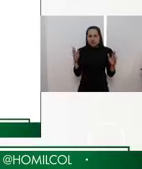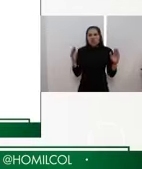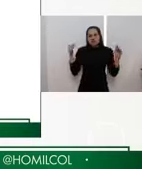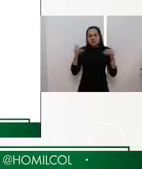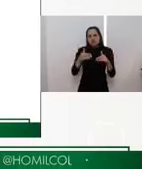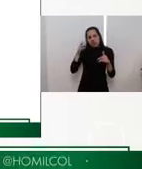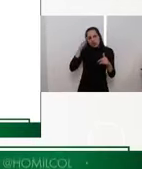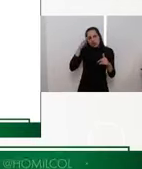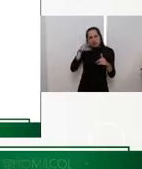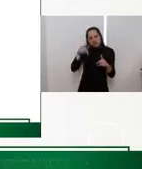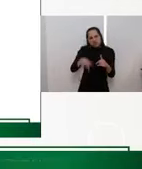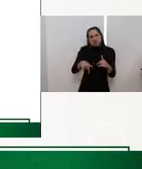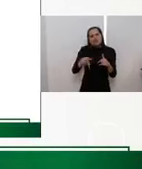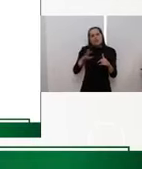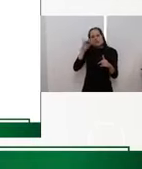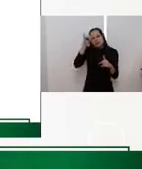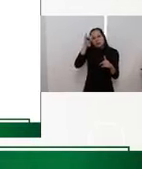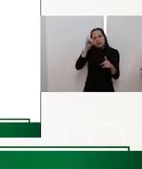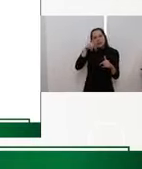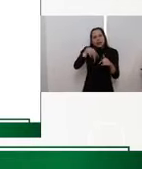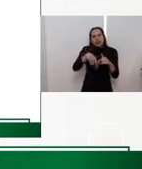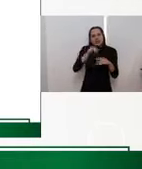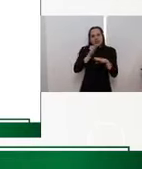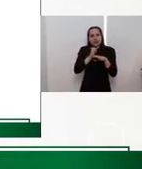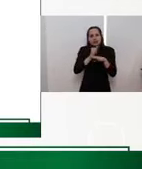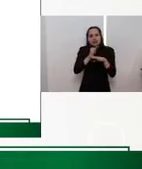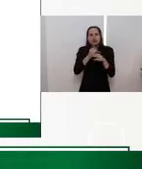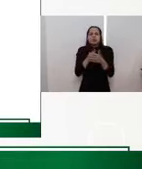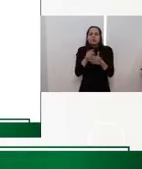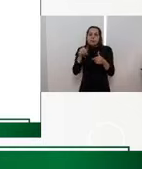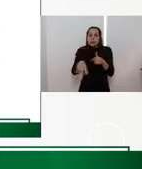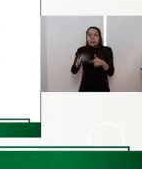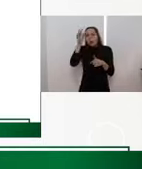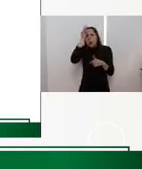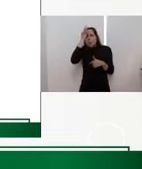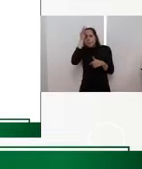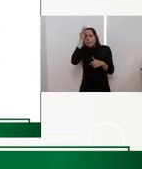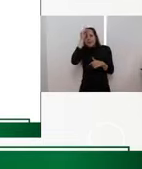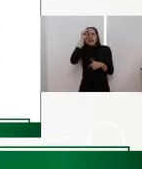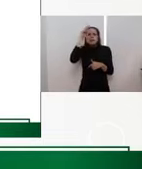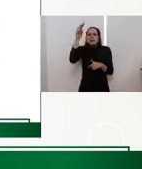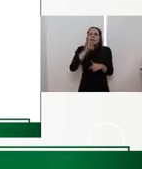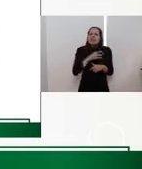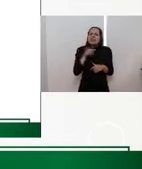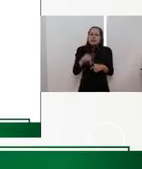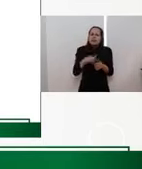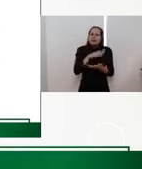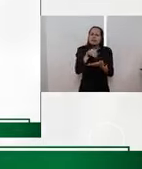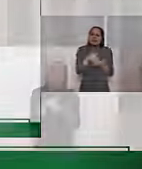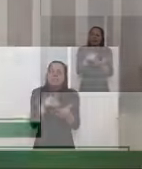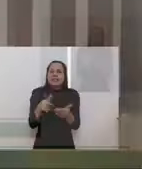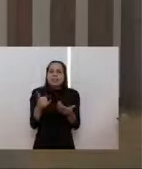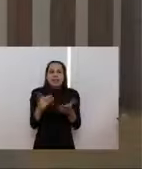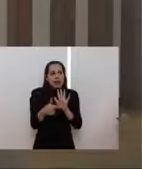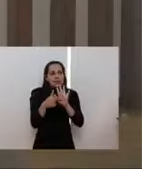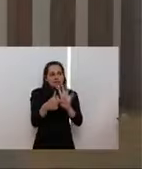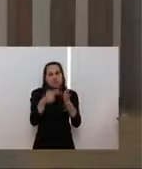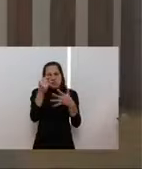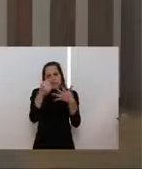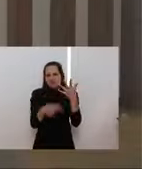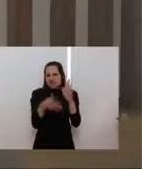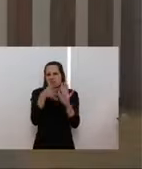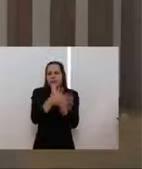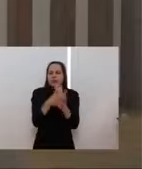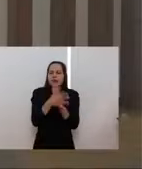ese equilibrio se logra a través del presupuesto del hospital militar central en esta vigencia incluso ya presentamos ante nuestro consejo